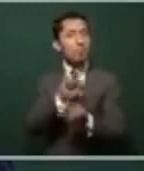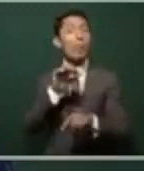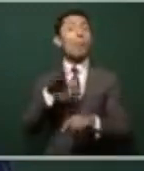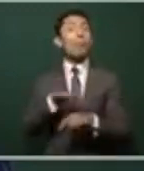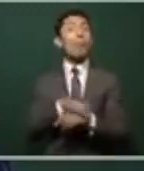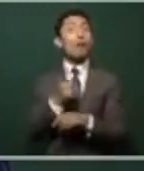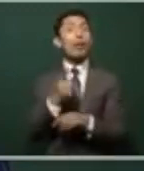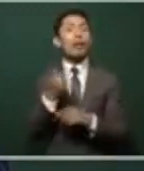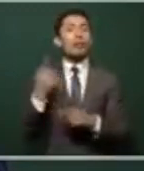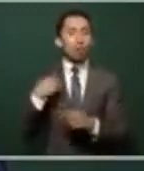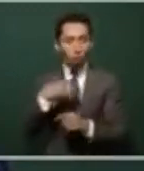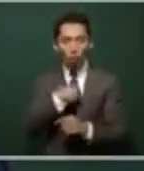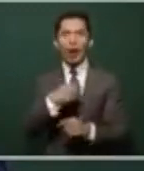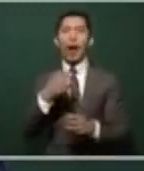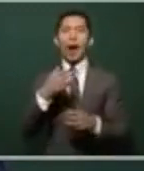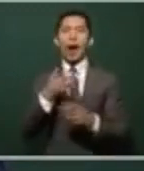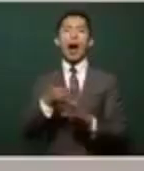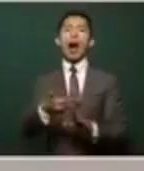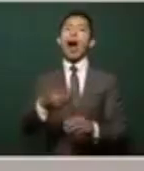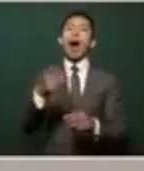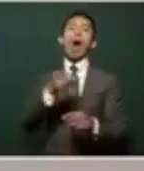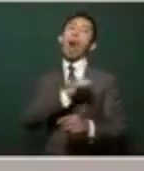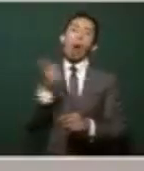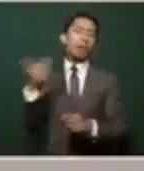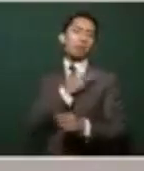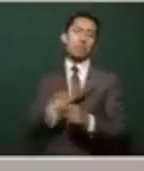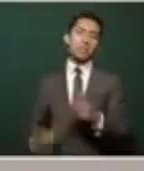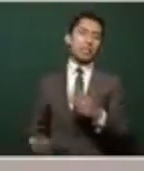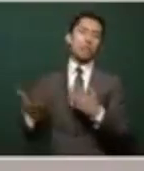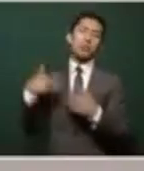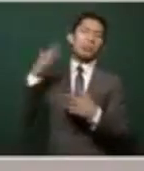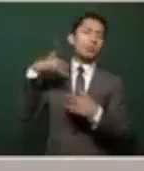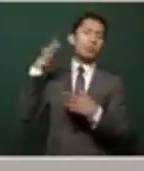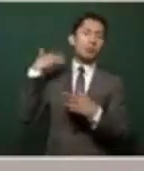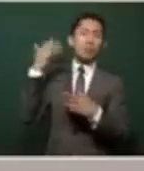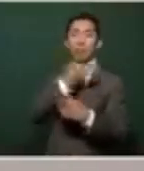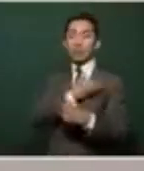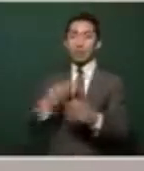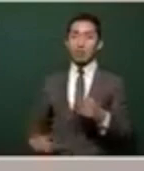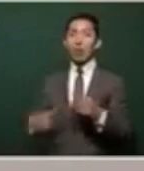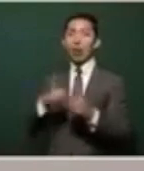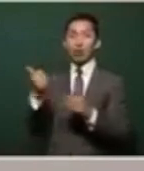lo que ellos, los anteriores gobiernos, no hacían.